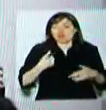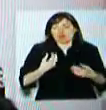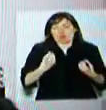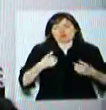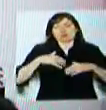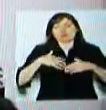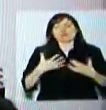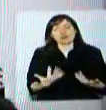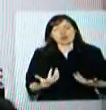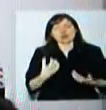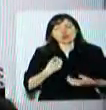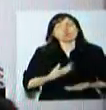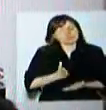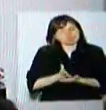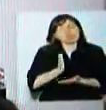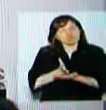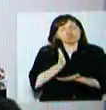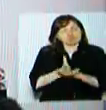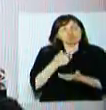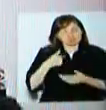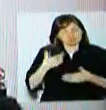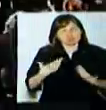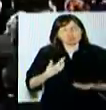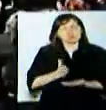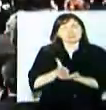aflojar y no seguir adelante? Por eso,